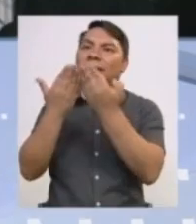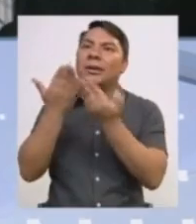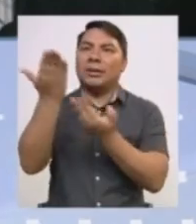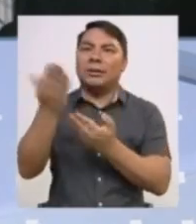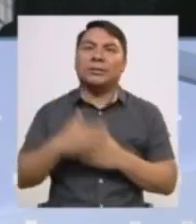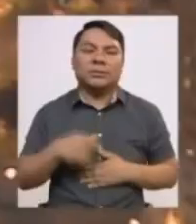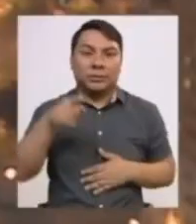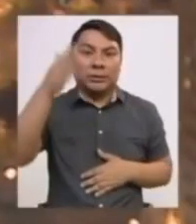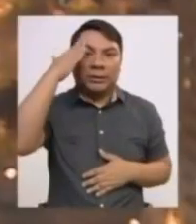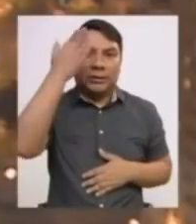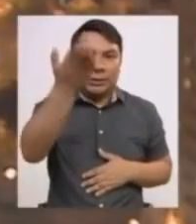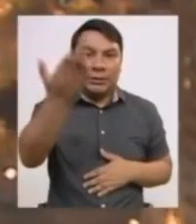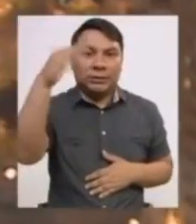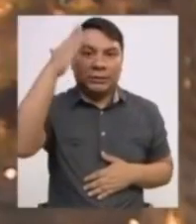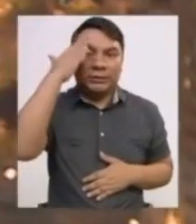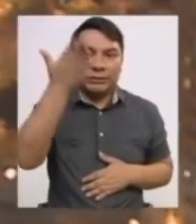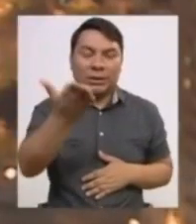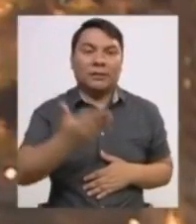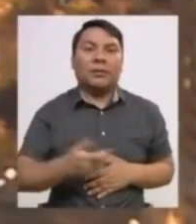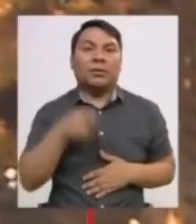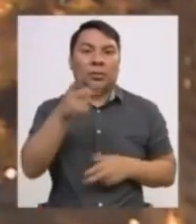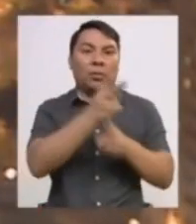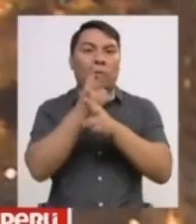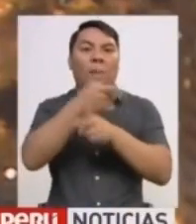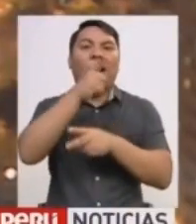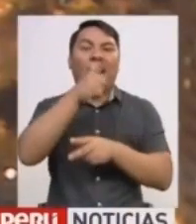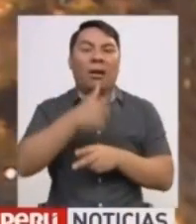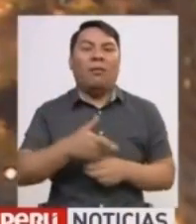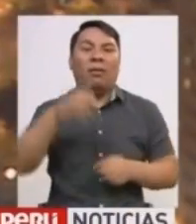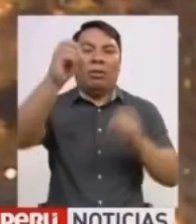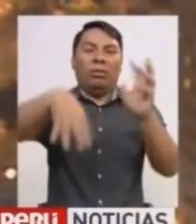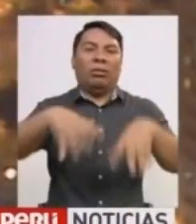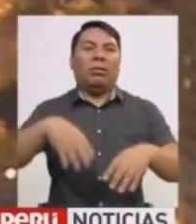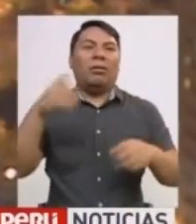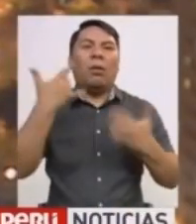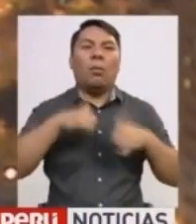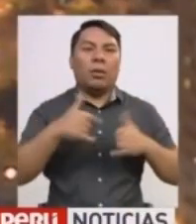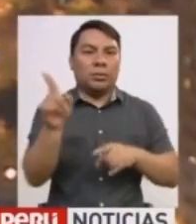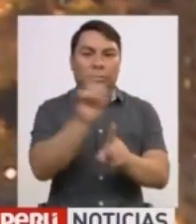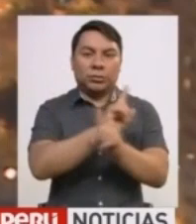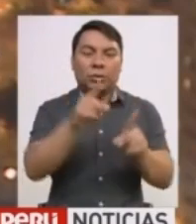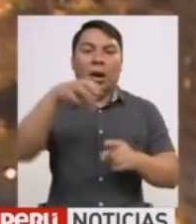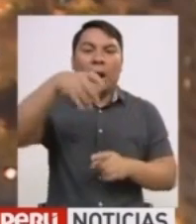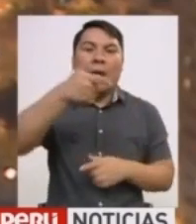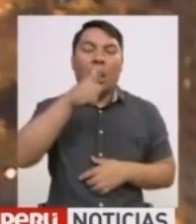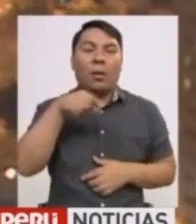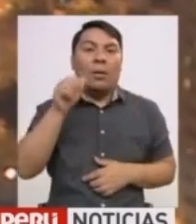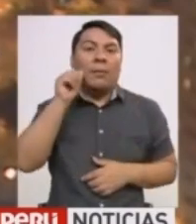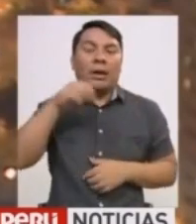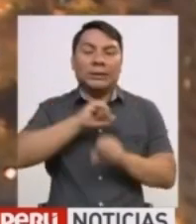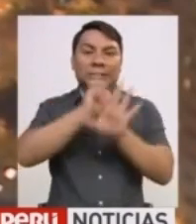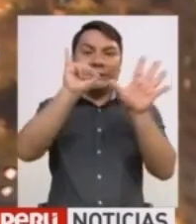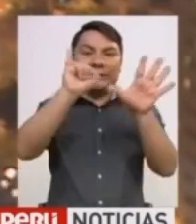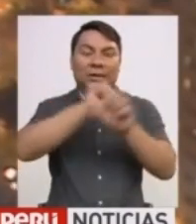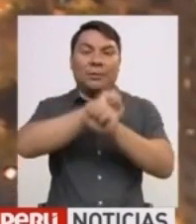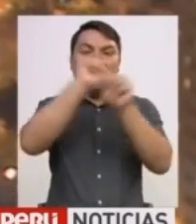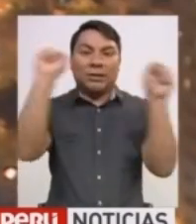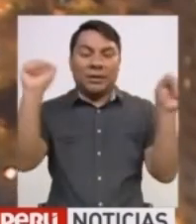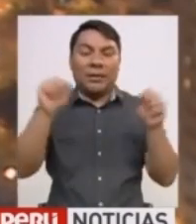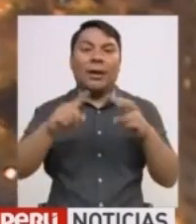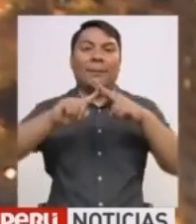sabe, amigos, sobre todo hay que cuidar el agua. Van a poder tener servicio unas